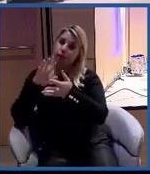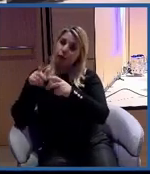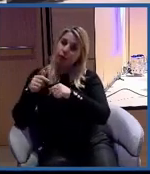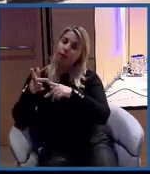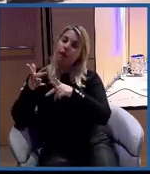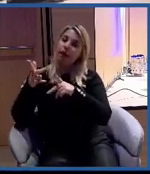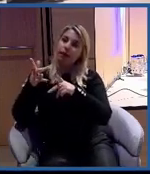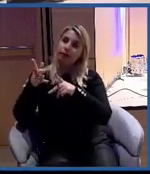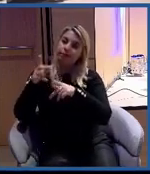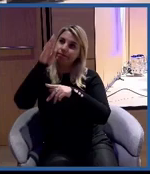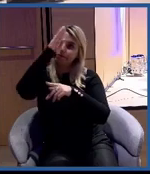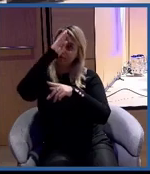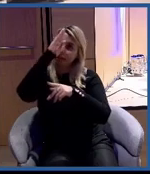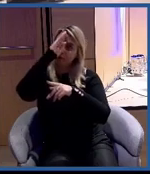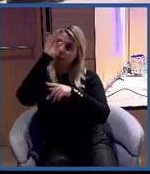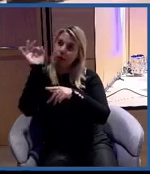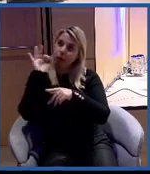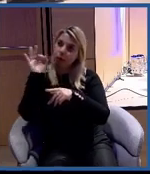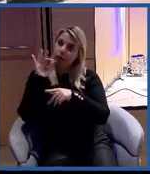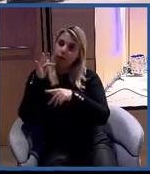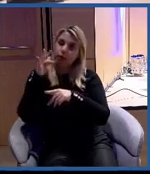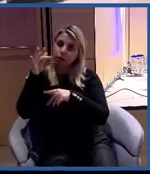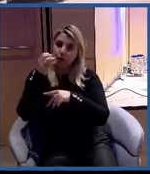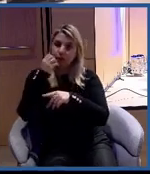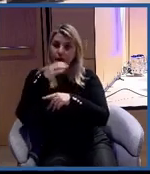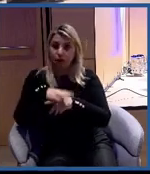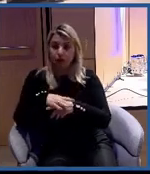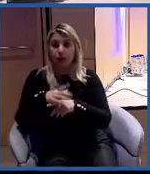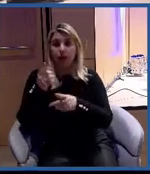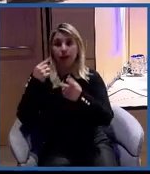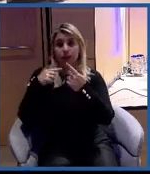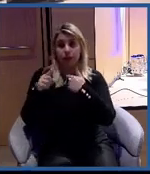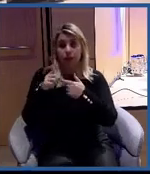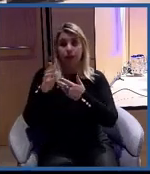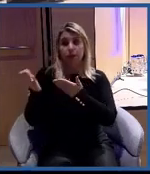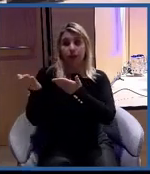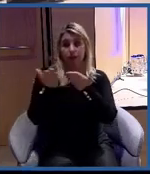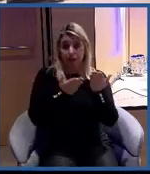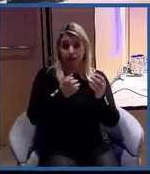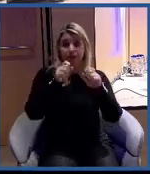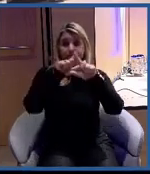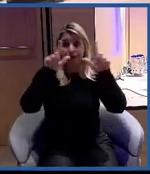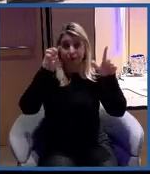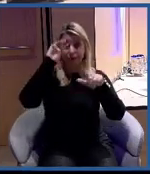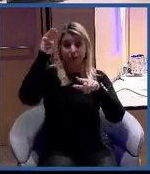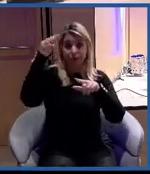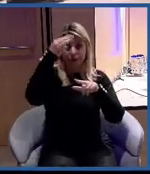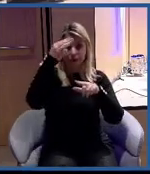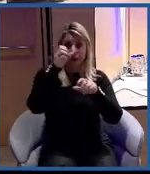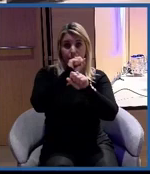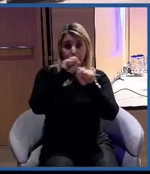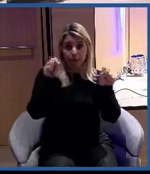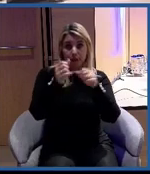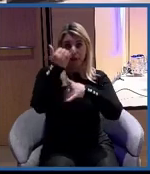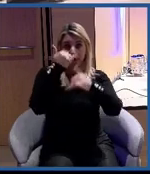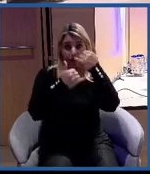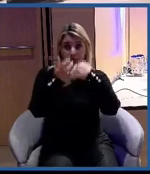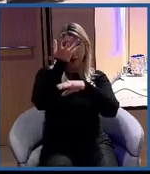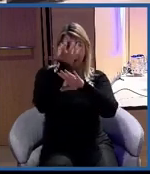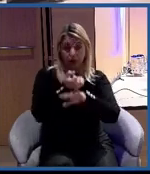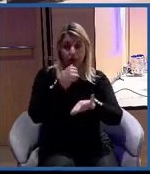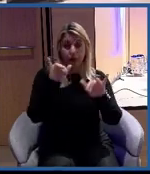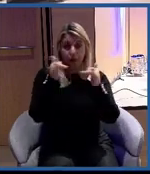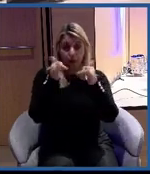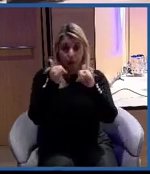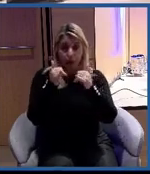aprendizaje y como una oportunidad en ese sentido los invitamos a entrar en nuestra plataforma a descargar los datos a jugar